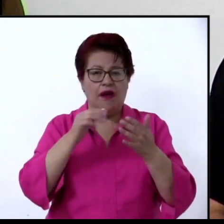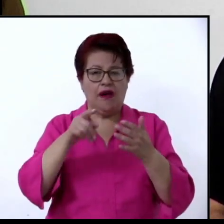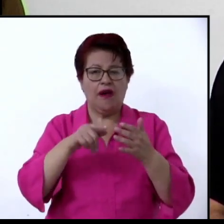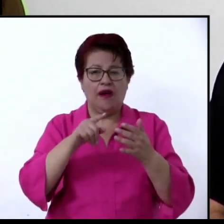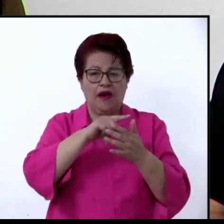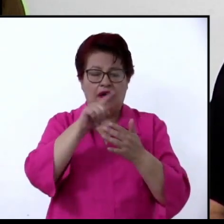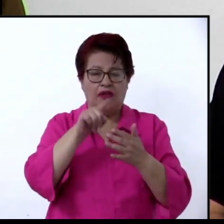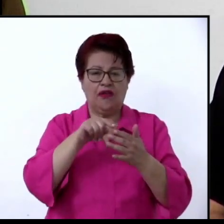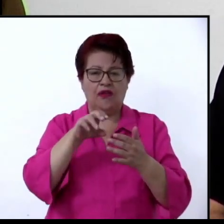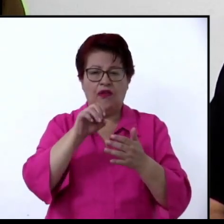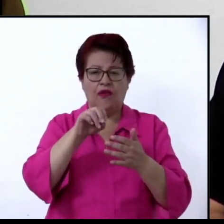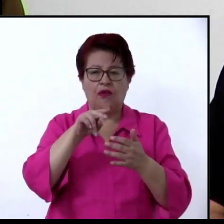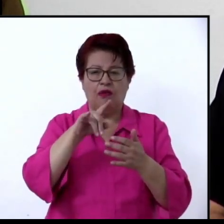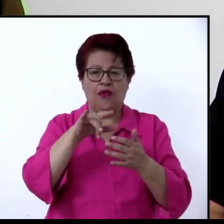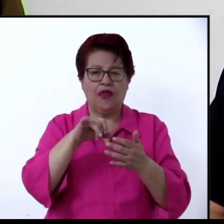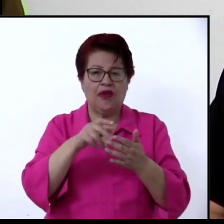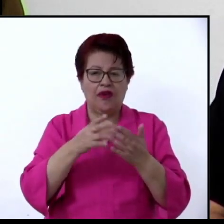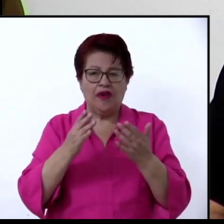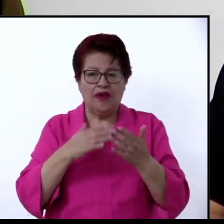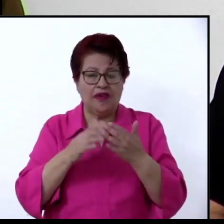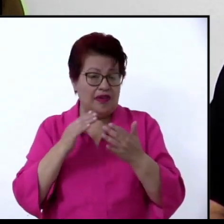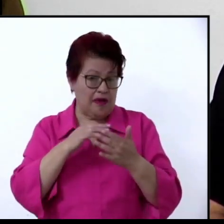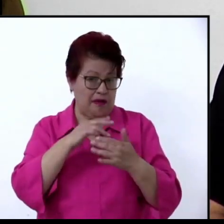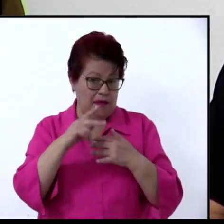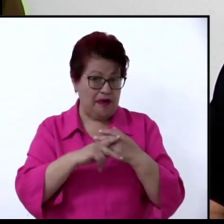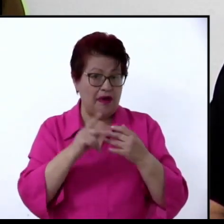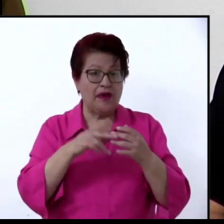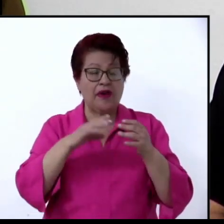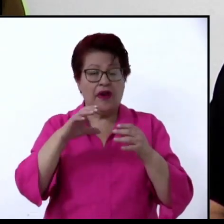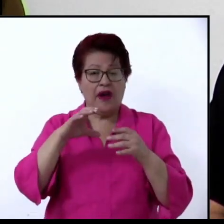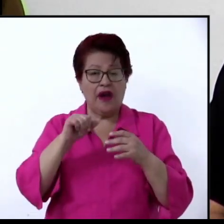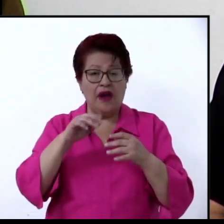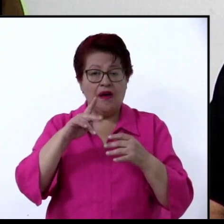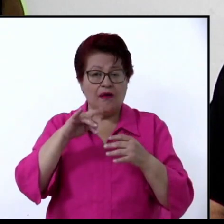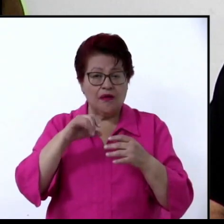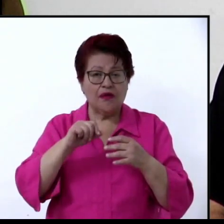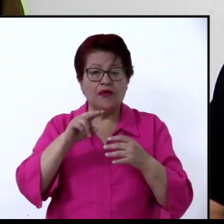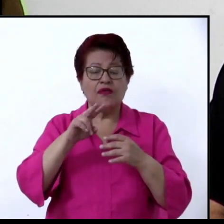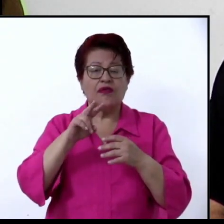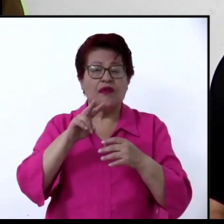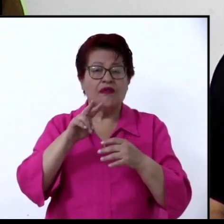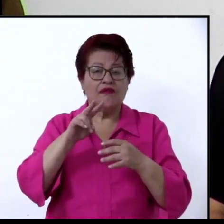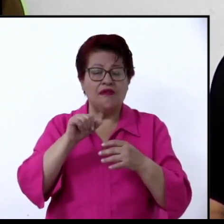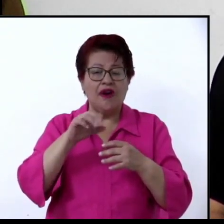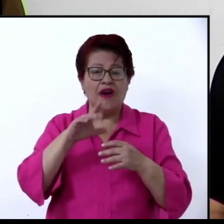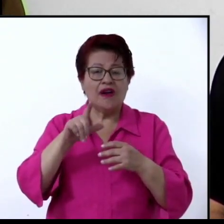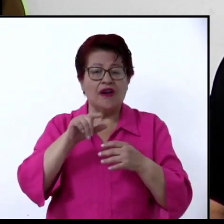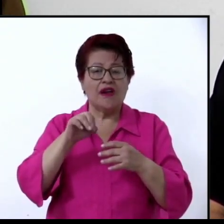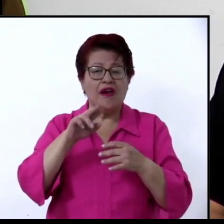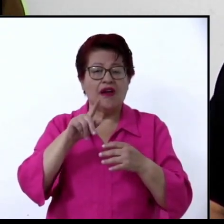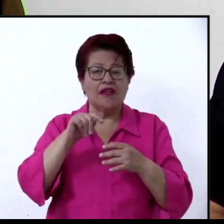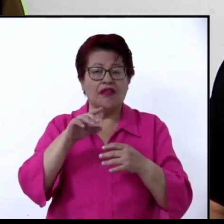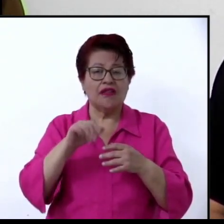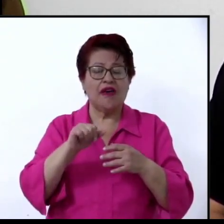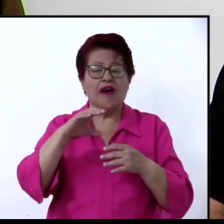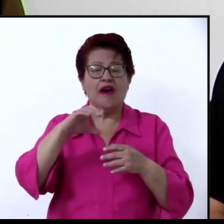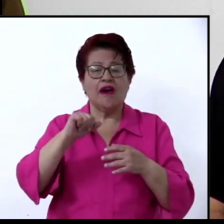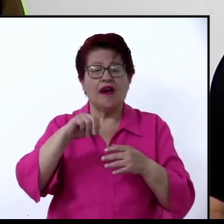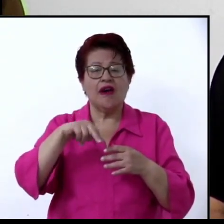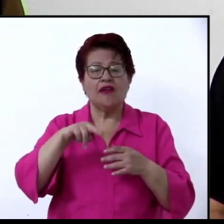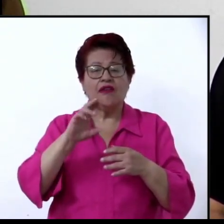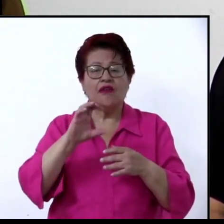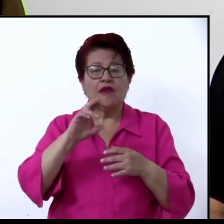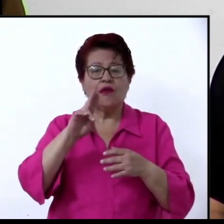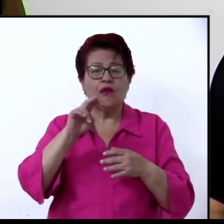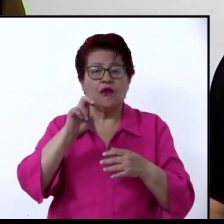zonas de turismo de nuestro país, en Los Cabos, en Vallarta, en Cancún, y bueno, también un